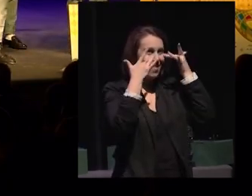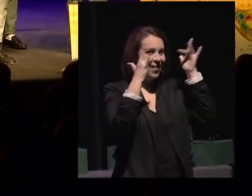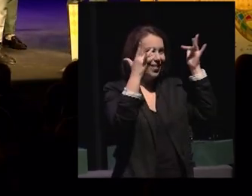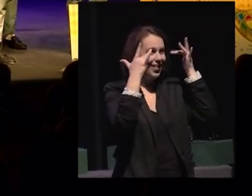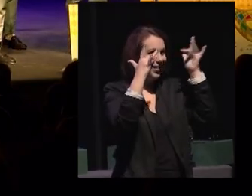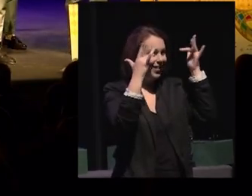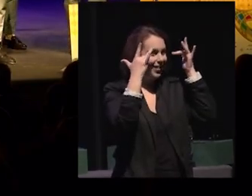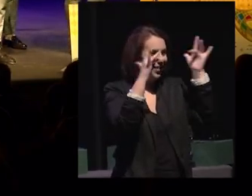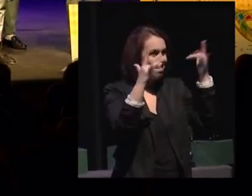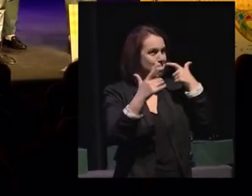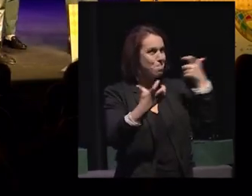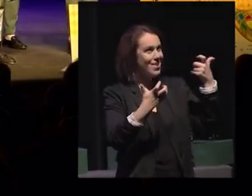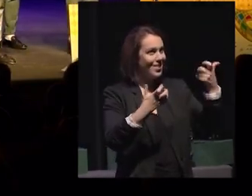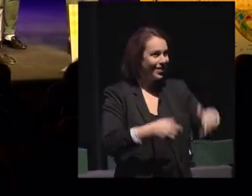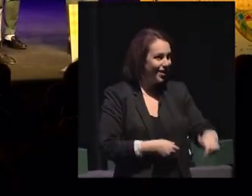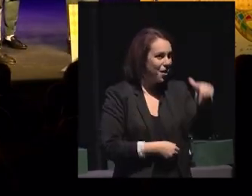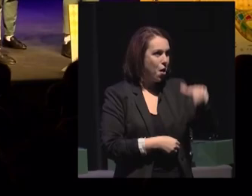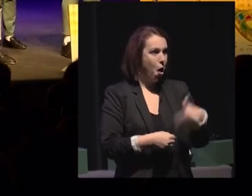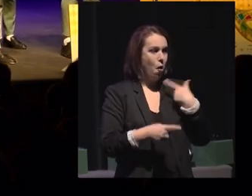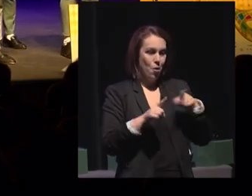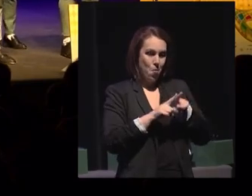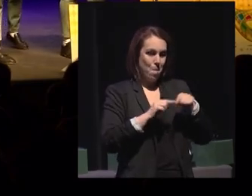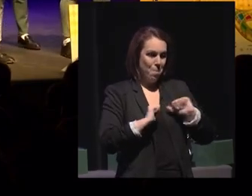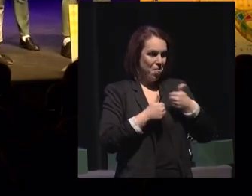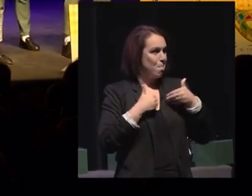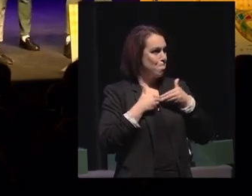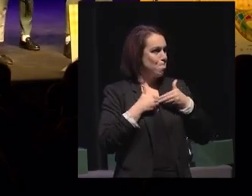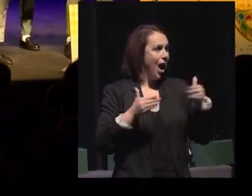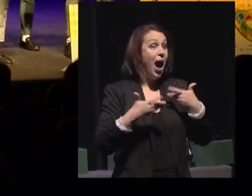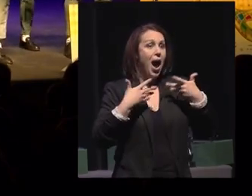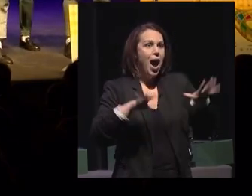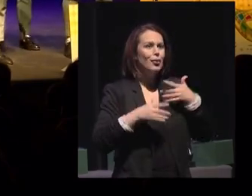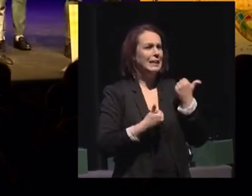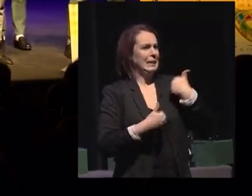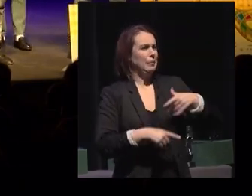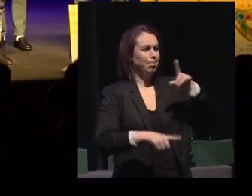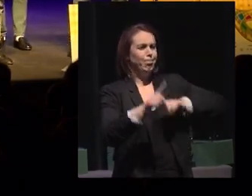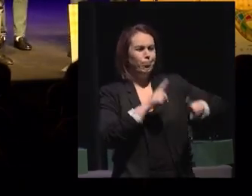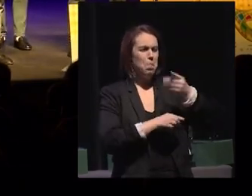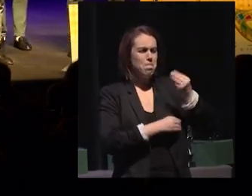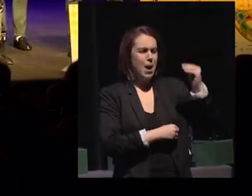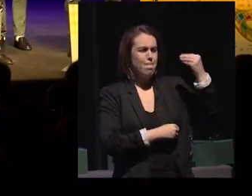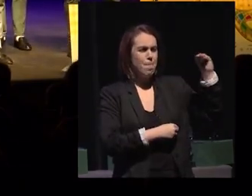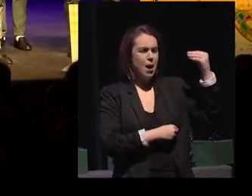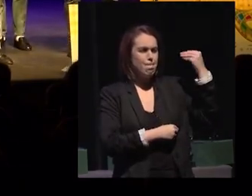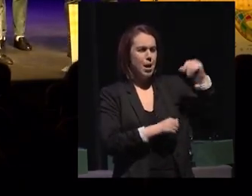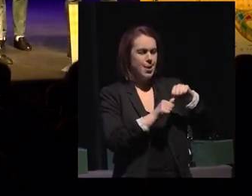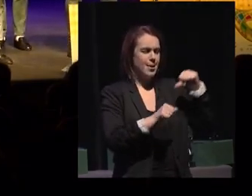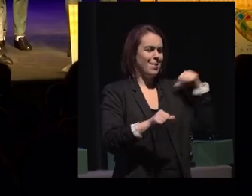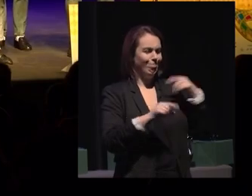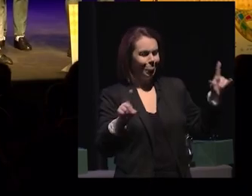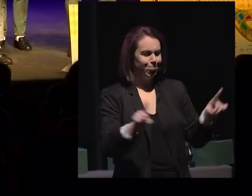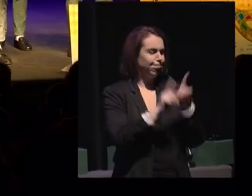mirada. Hoy la cuenta vuelve a cero, aunque caigan aguaceros sobre la tierra